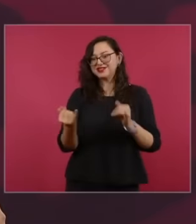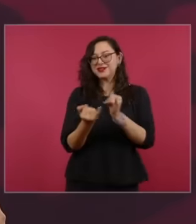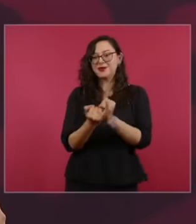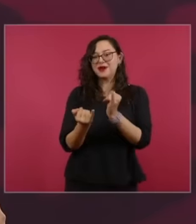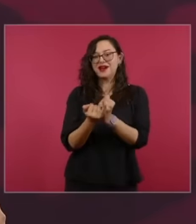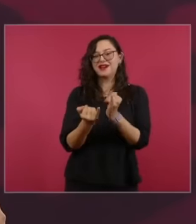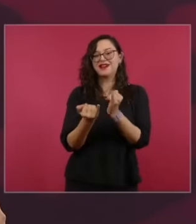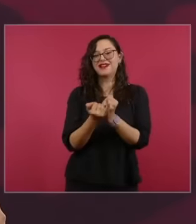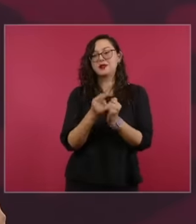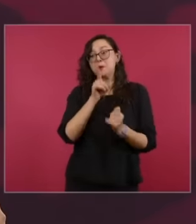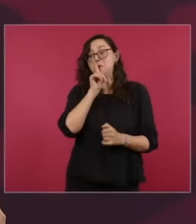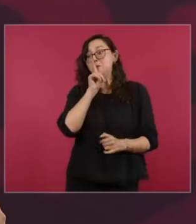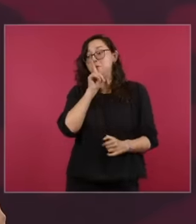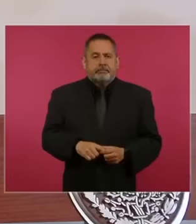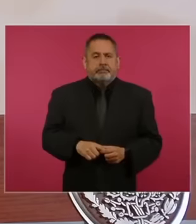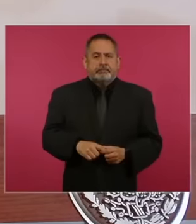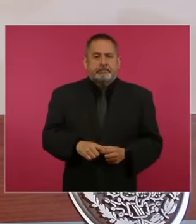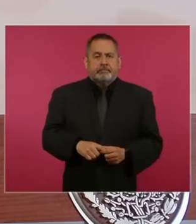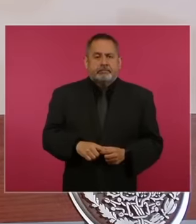Pero